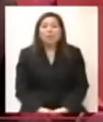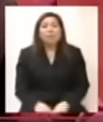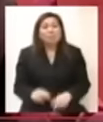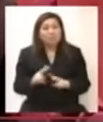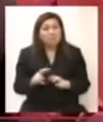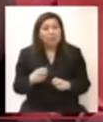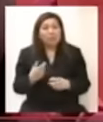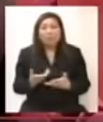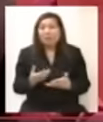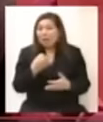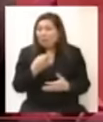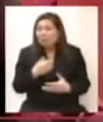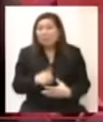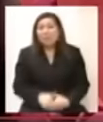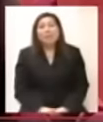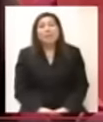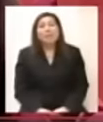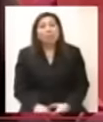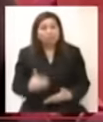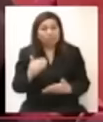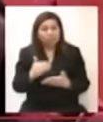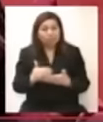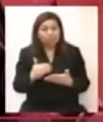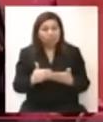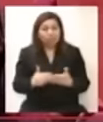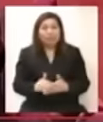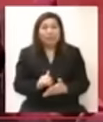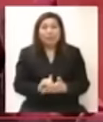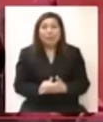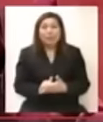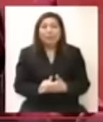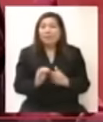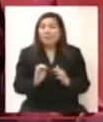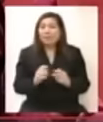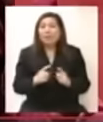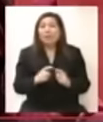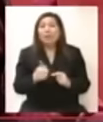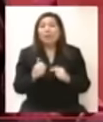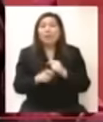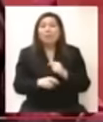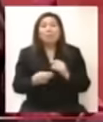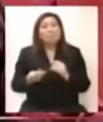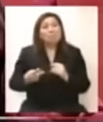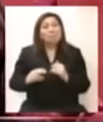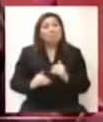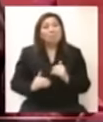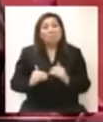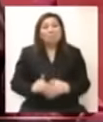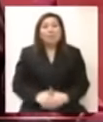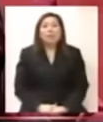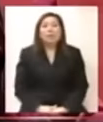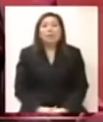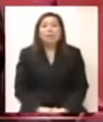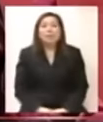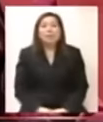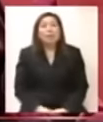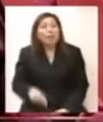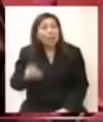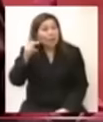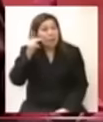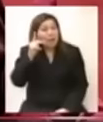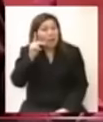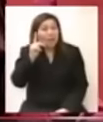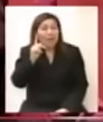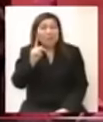investigación en la medicina en fin una serie de sectores que les ha permitido a otros países crecer no Corea del Sur por